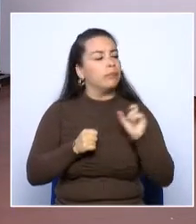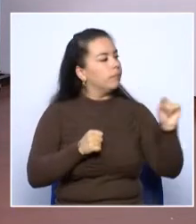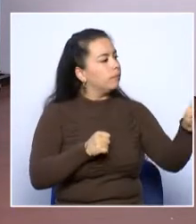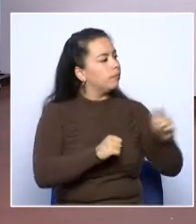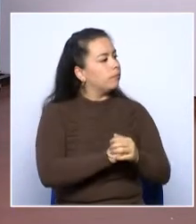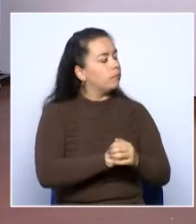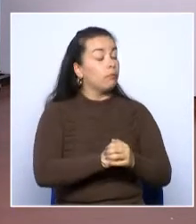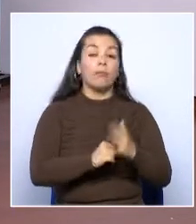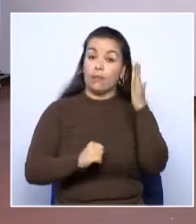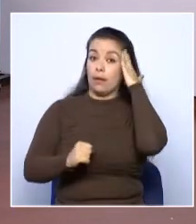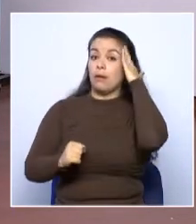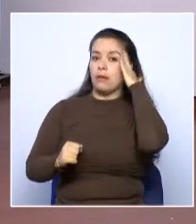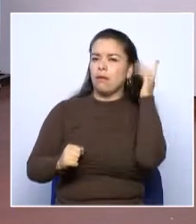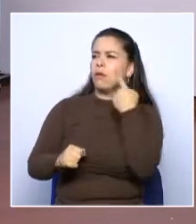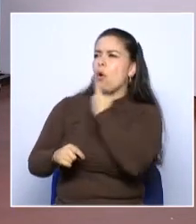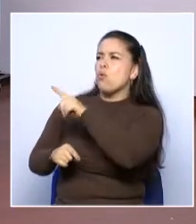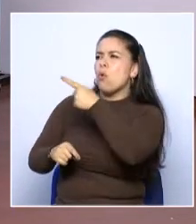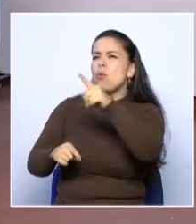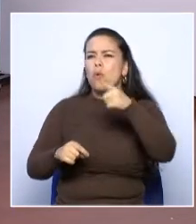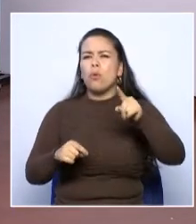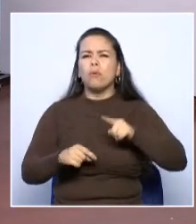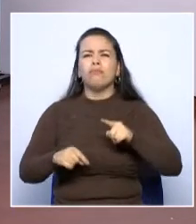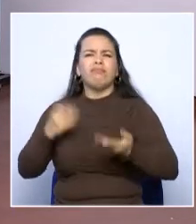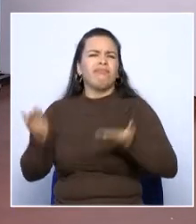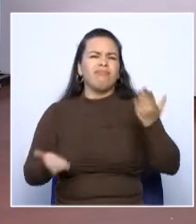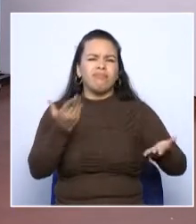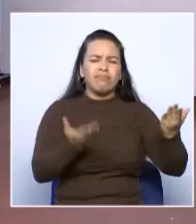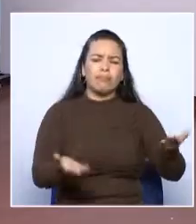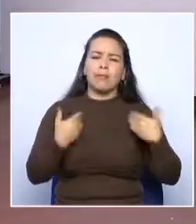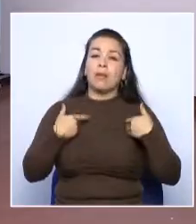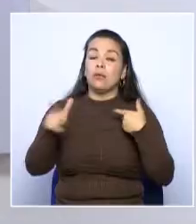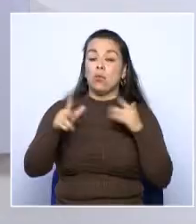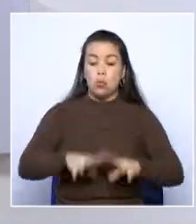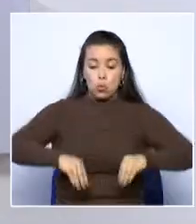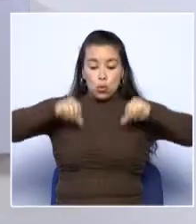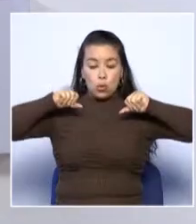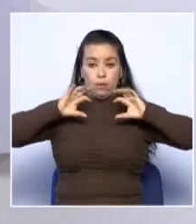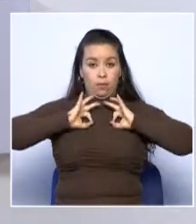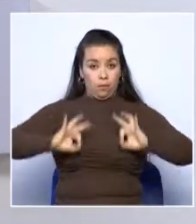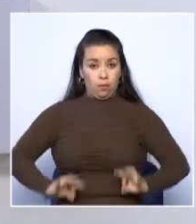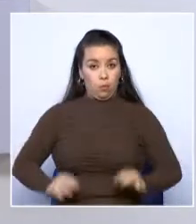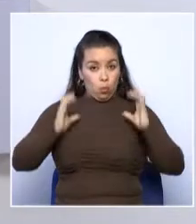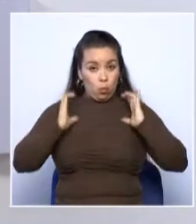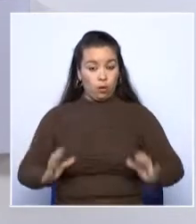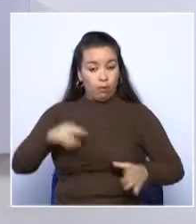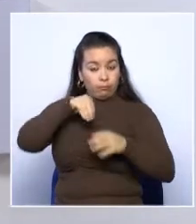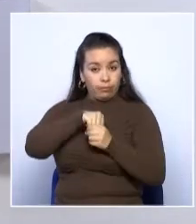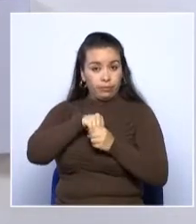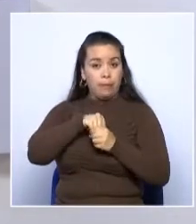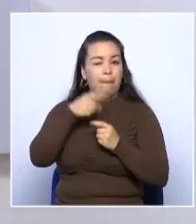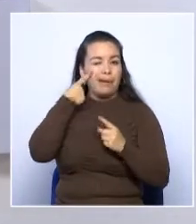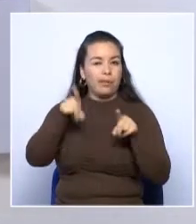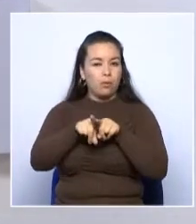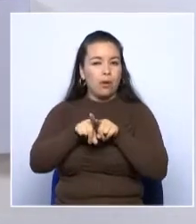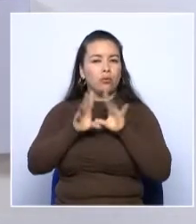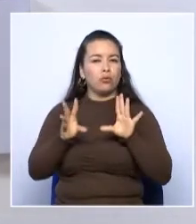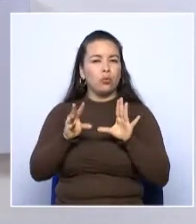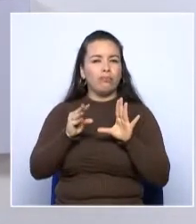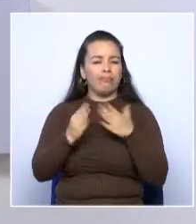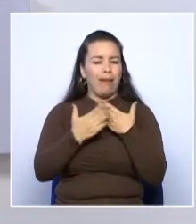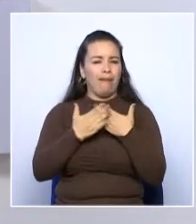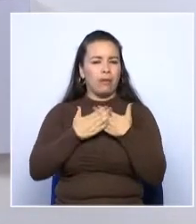tener en cuenta varias cosas, ¿no? Que hay sustancias en el cuerpo y hormonas que se pueden convertir en marcadores tumorales,